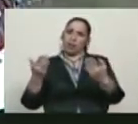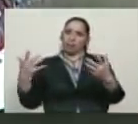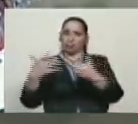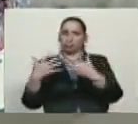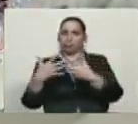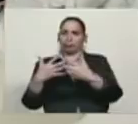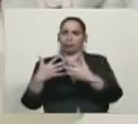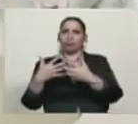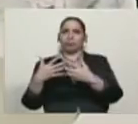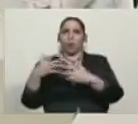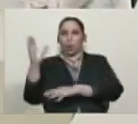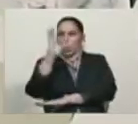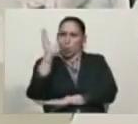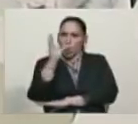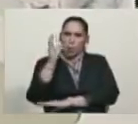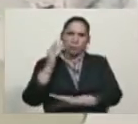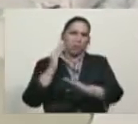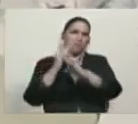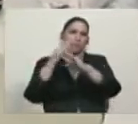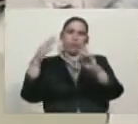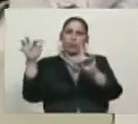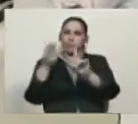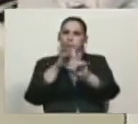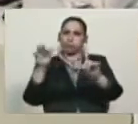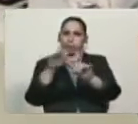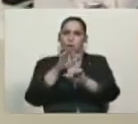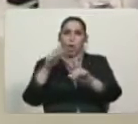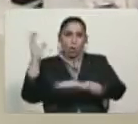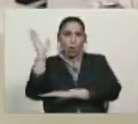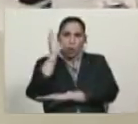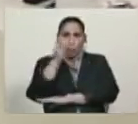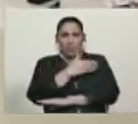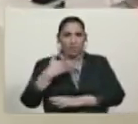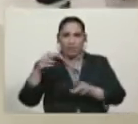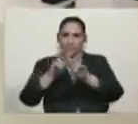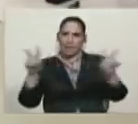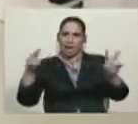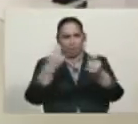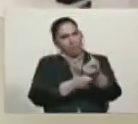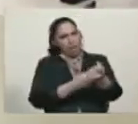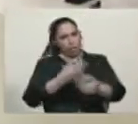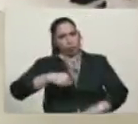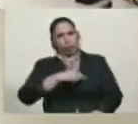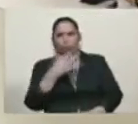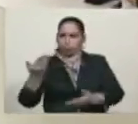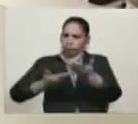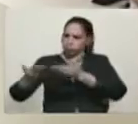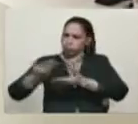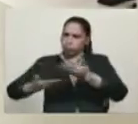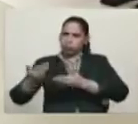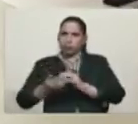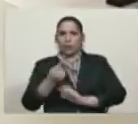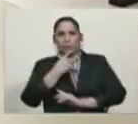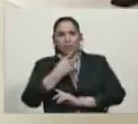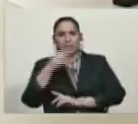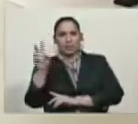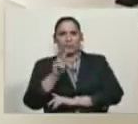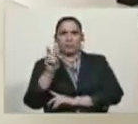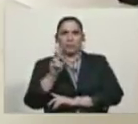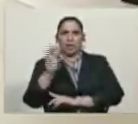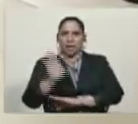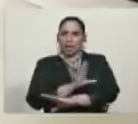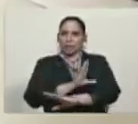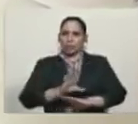en contra de las provocaciones colombia quiere paz somos hermanos colombia venezuela como dice la canción de alí primera